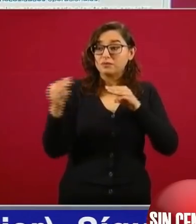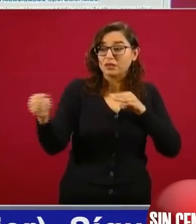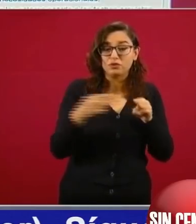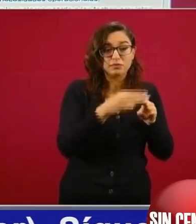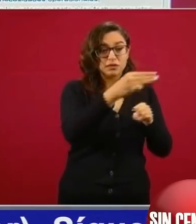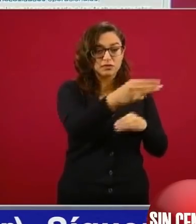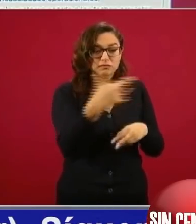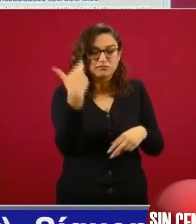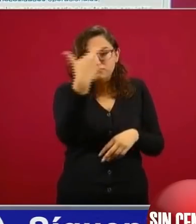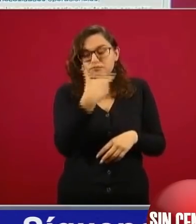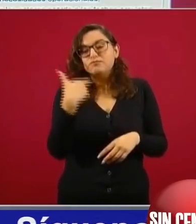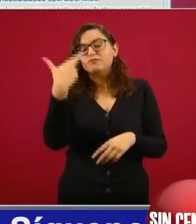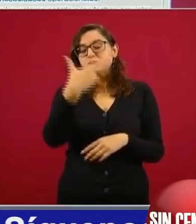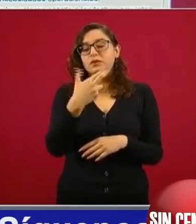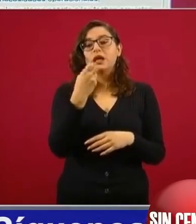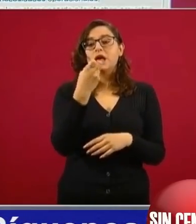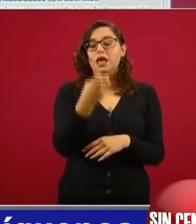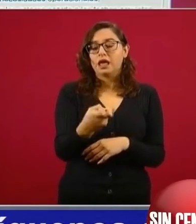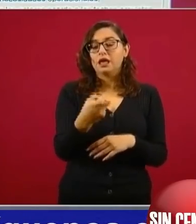por el grupo de expertos,